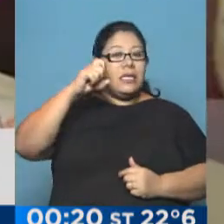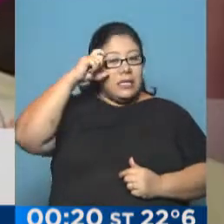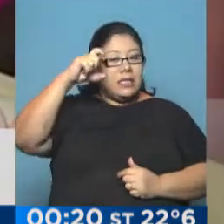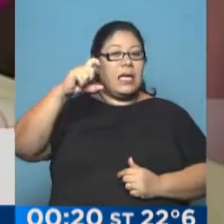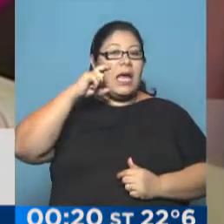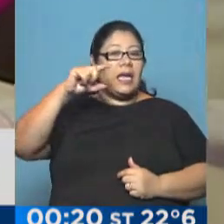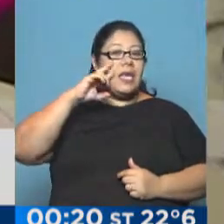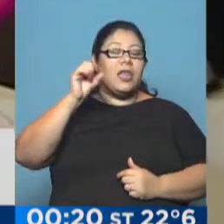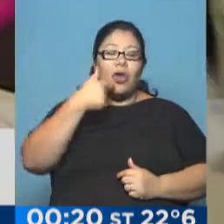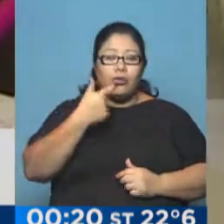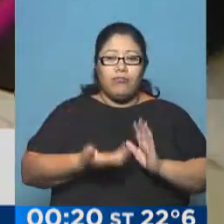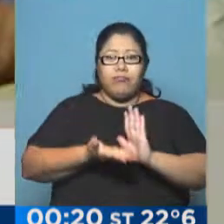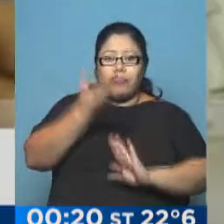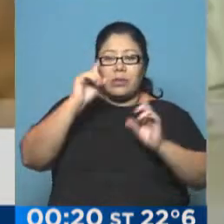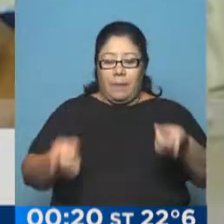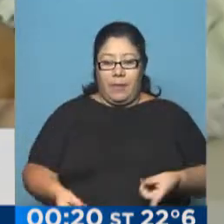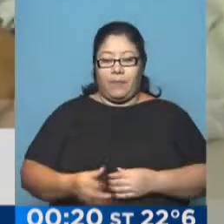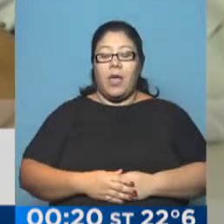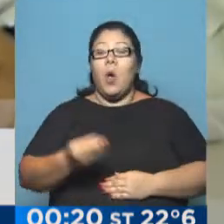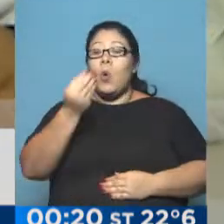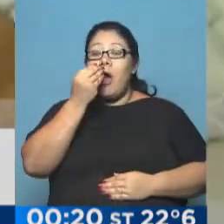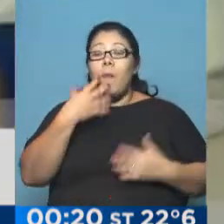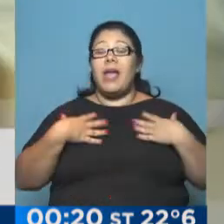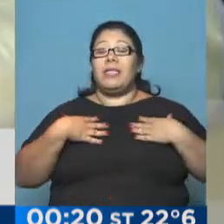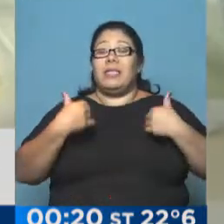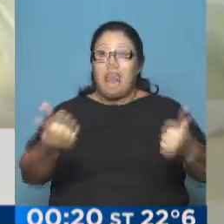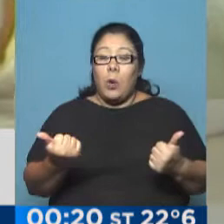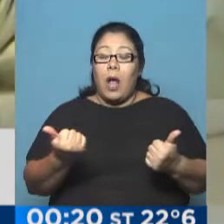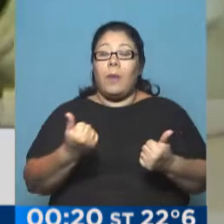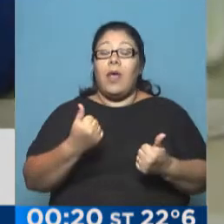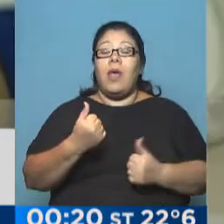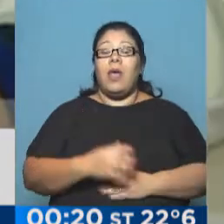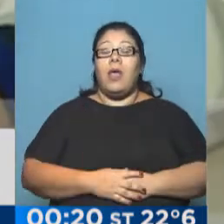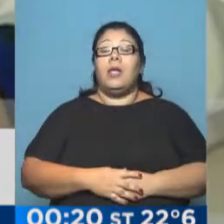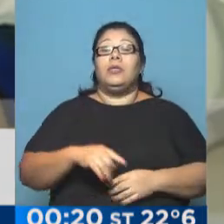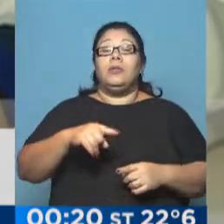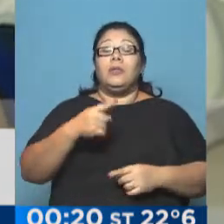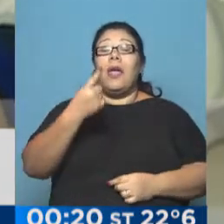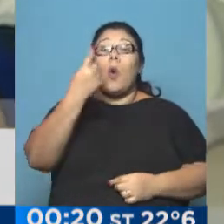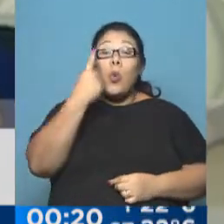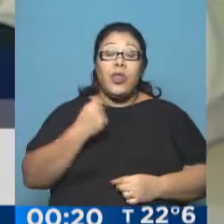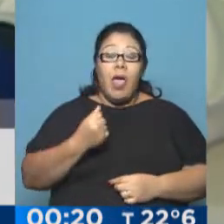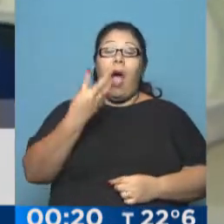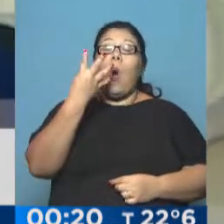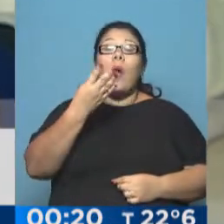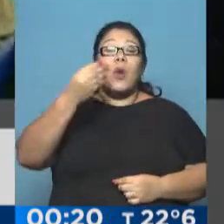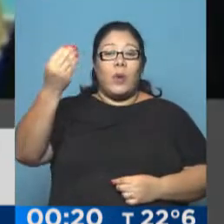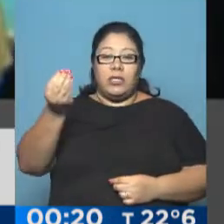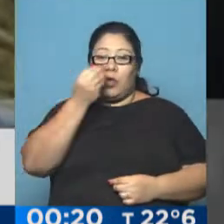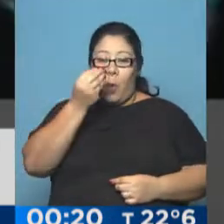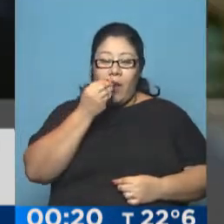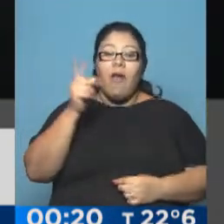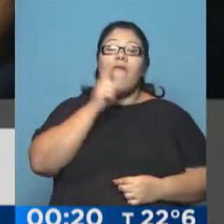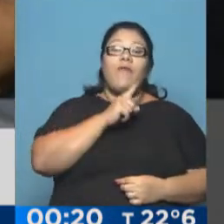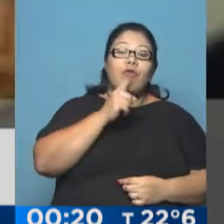los especialistas, una alimentación sana consta en respetar las 4 comidas principales, incorporando más frutas, verduras y